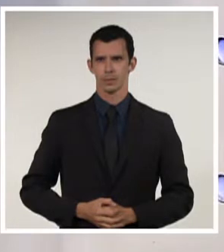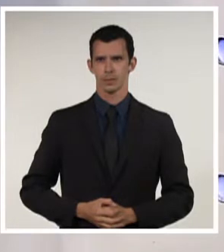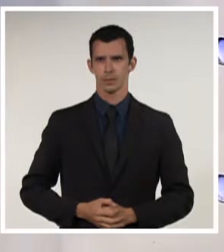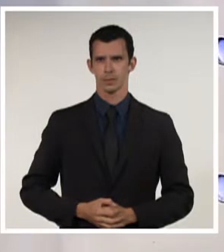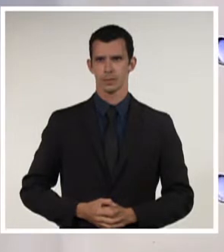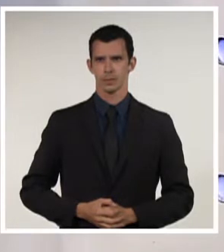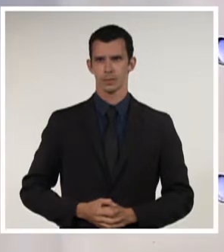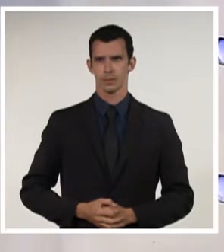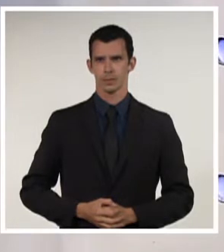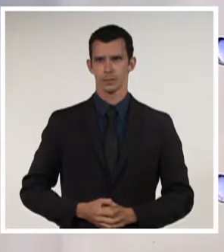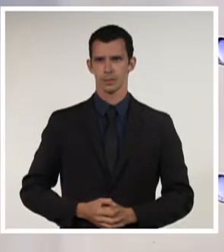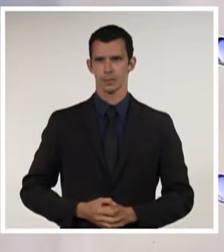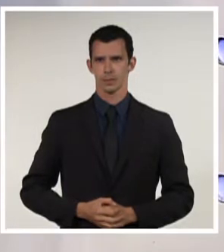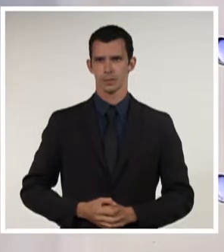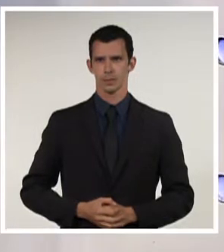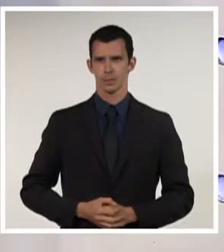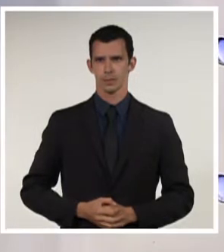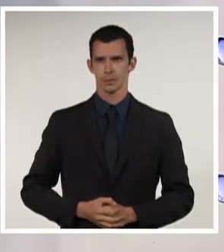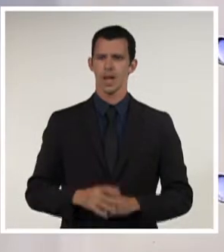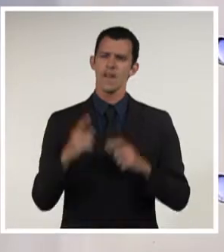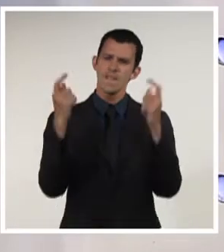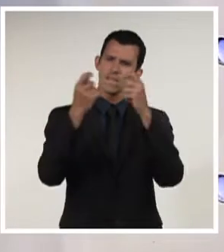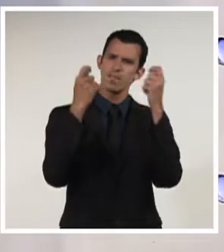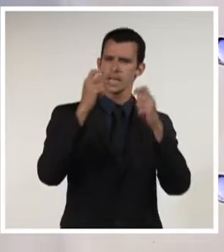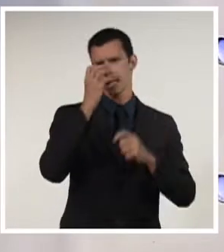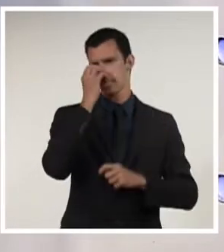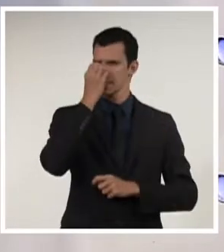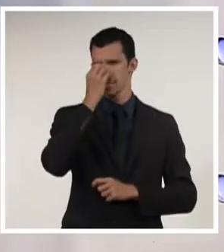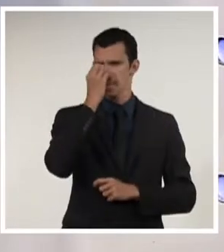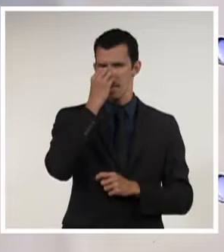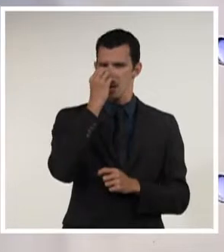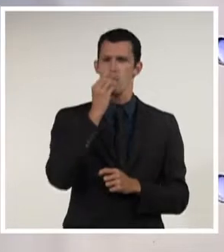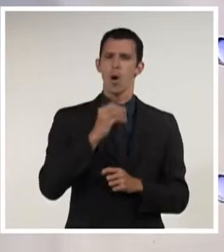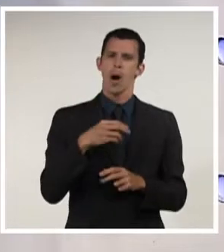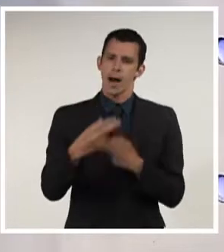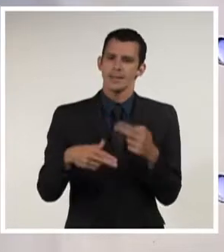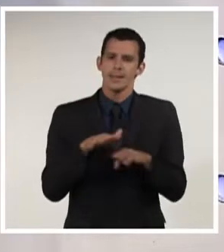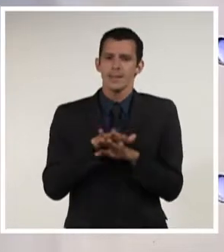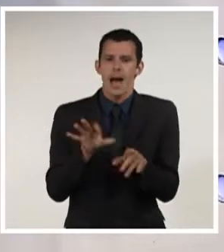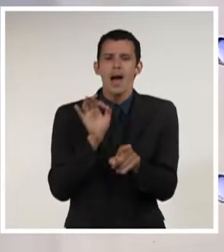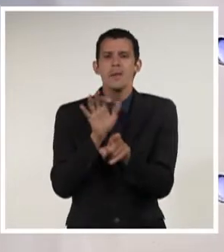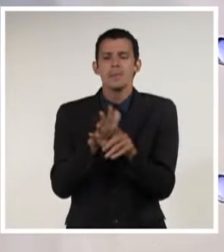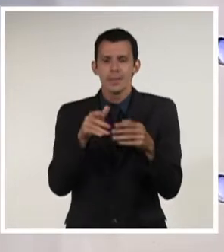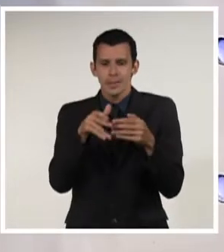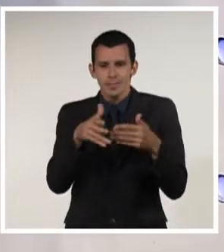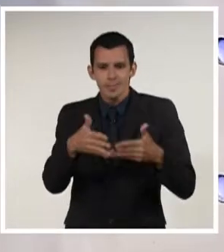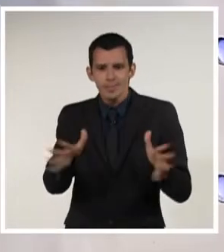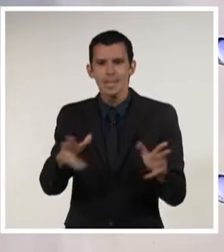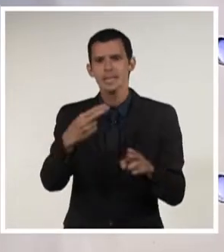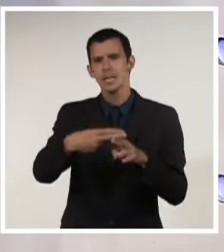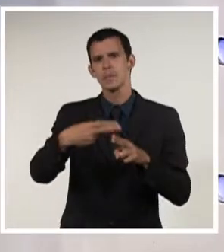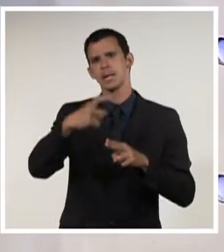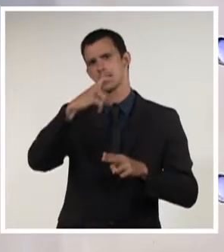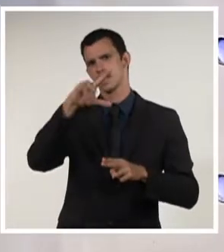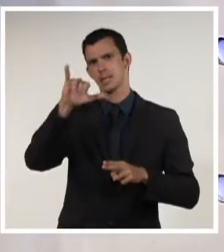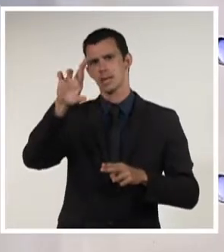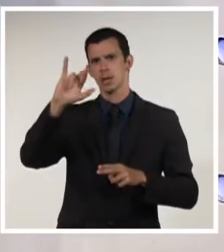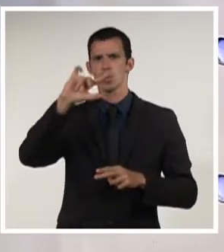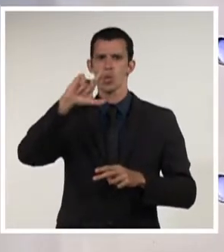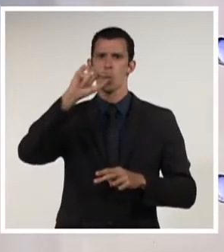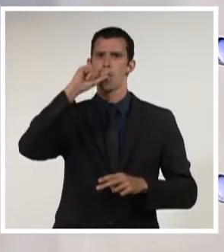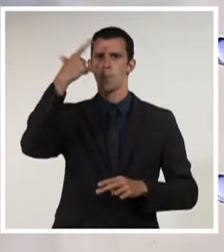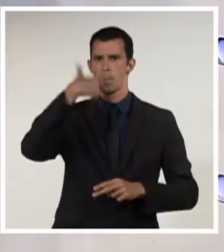circos y el cubo 2022 fue inaugurado en la carpa trompoloco de esta capital a la cita asistieron el viceministro de cultura fernando rojas